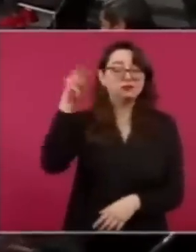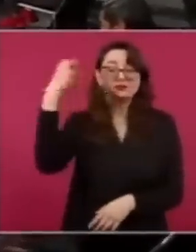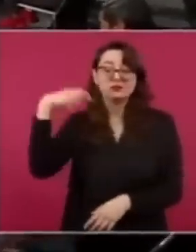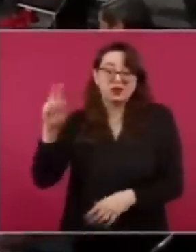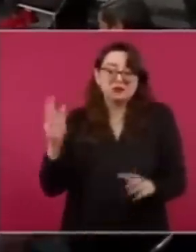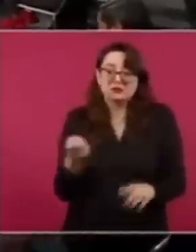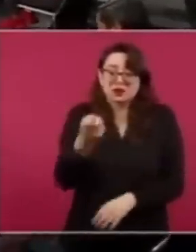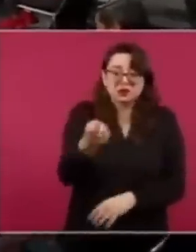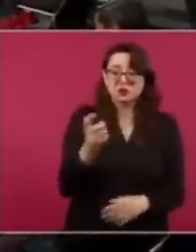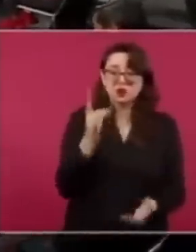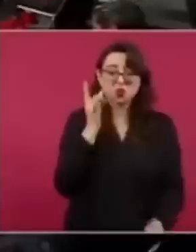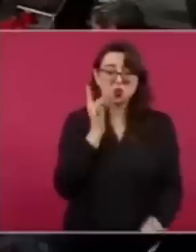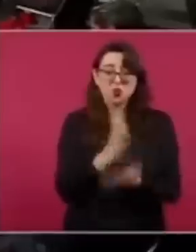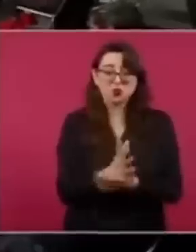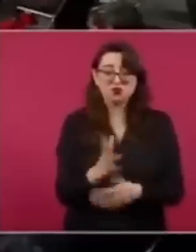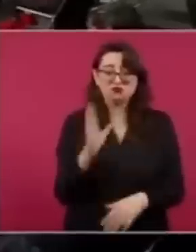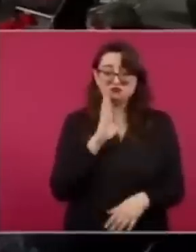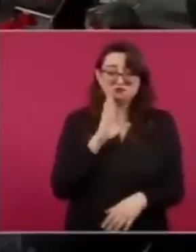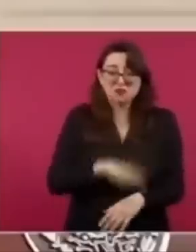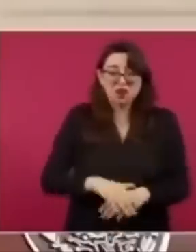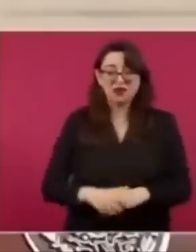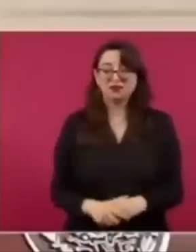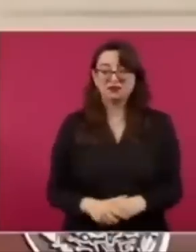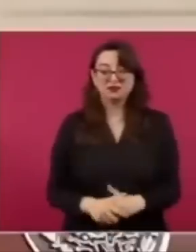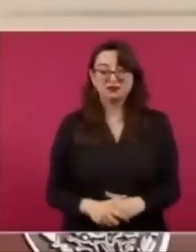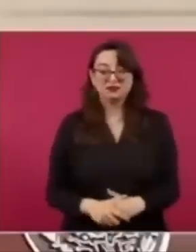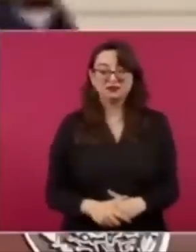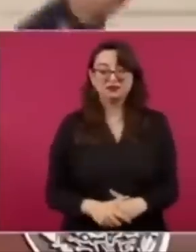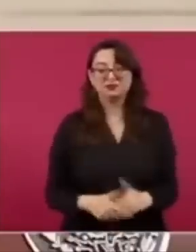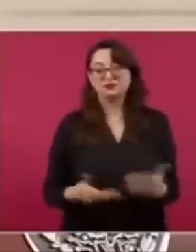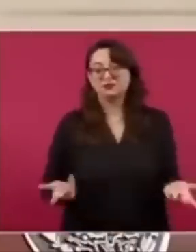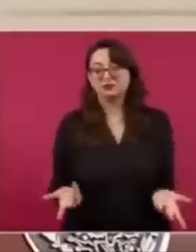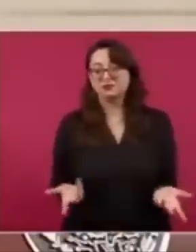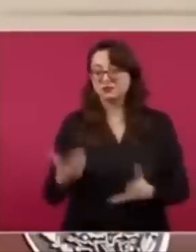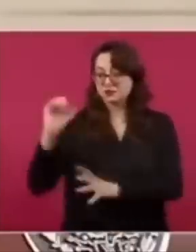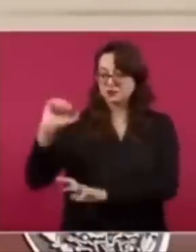que del presupuesto se le pague para ir